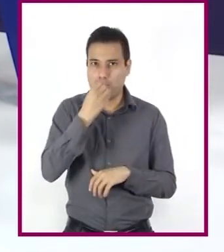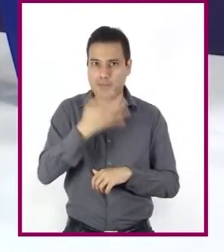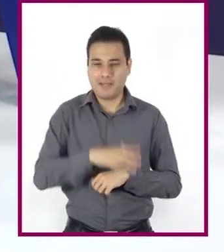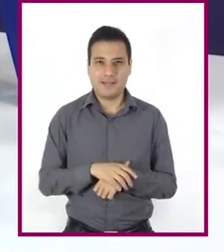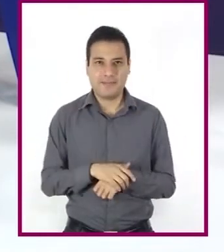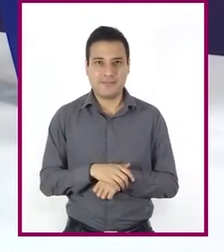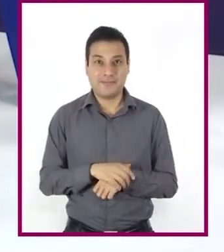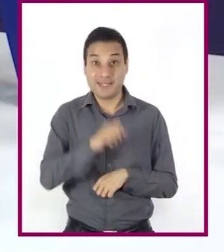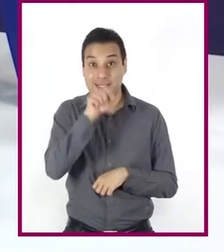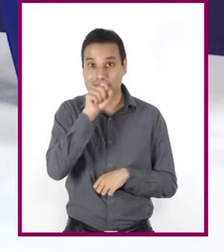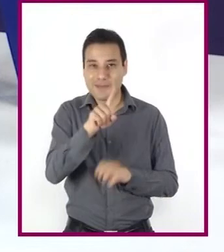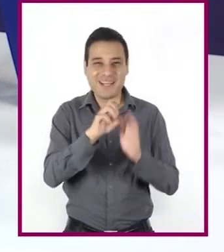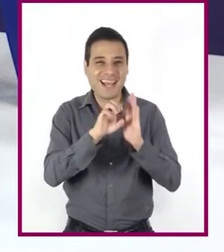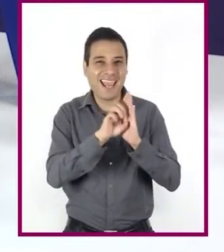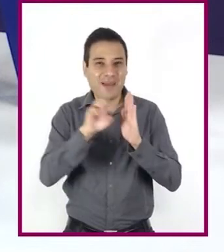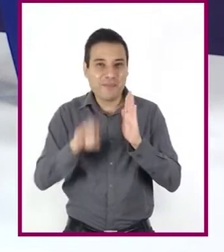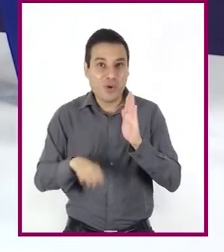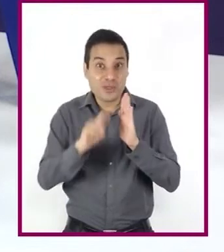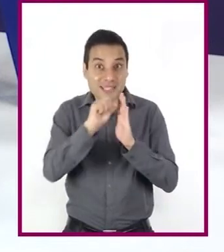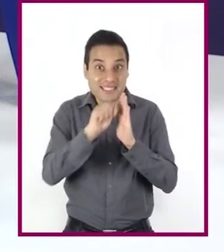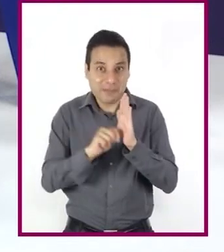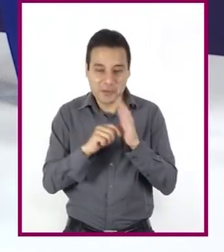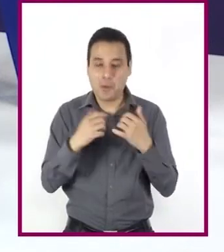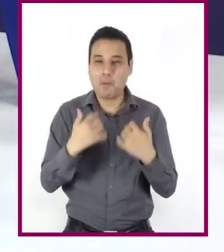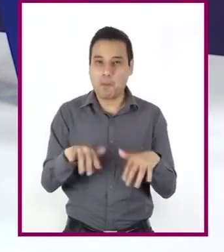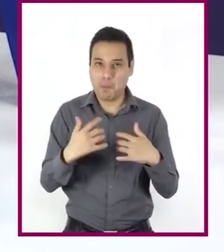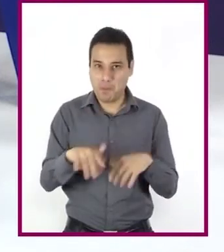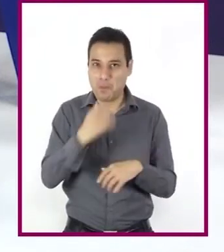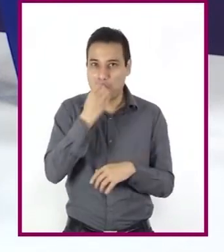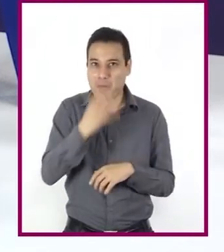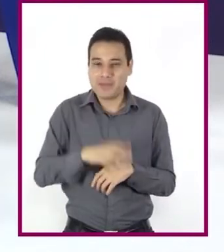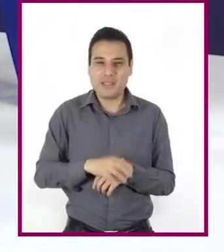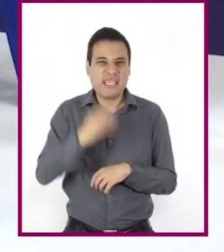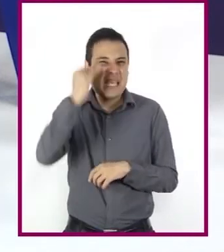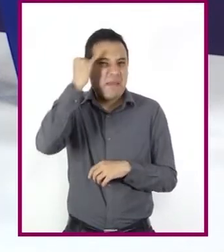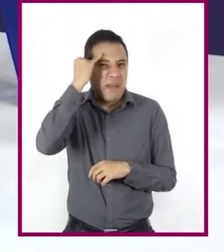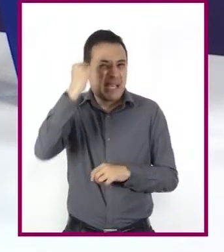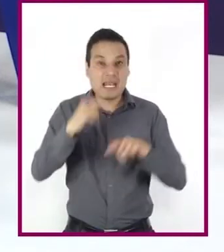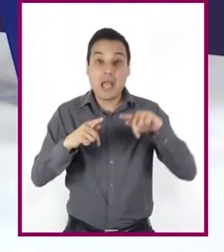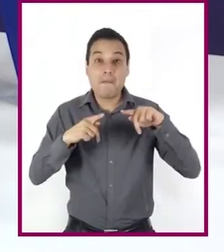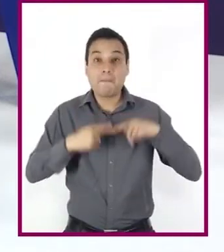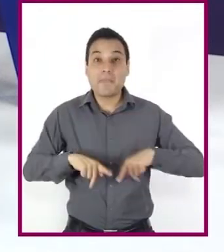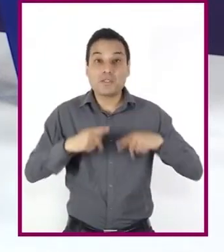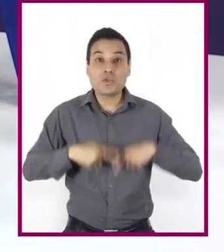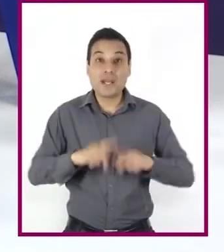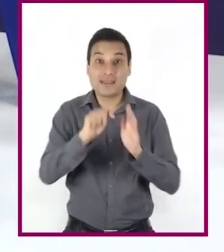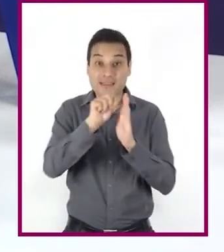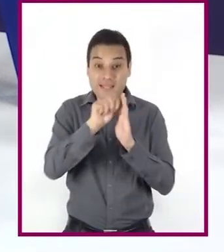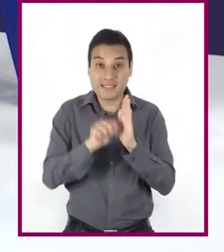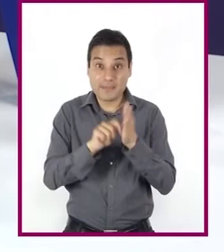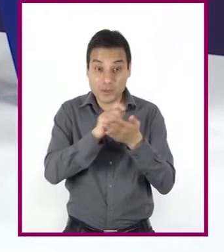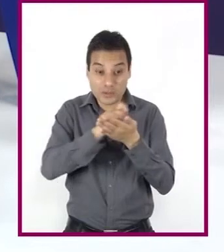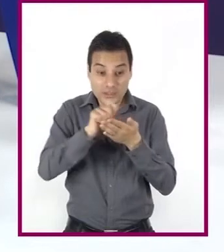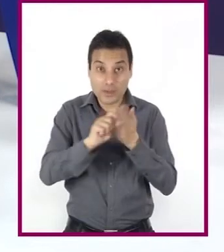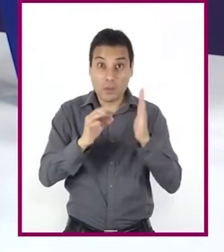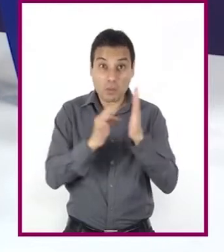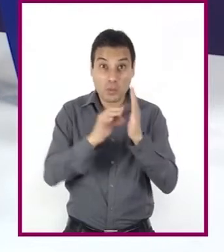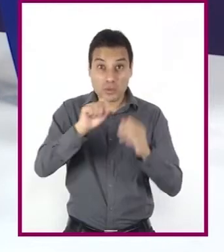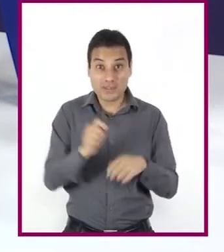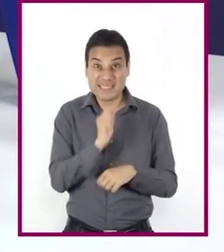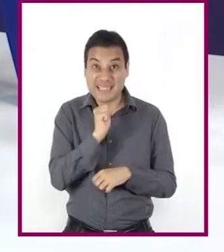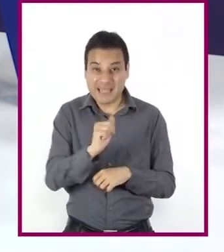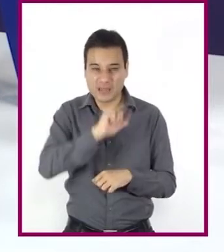del ejemplo del testamento? ¿Se imaginan que alguien dejara un testamento sin puntuar? Les aseguro que habría